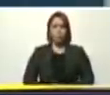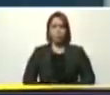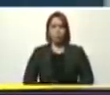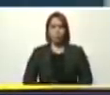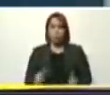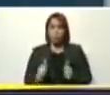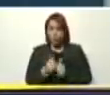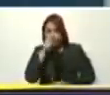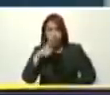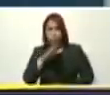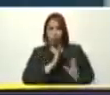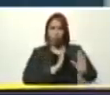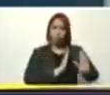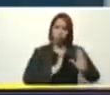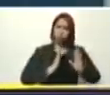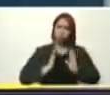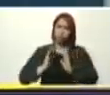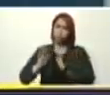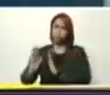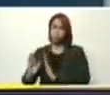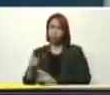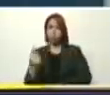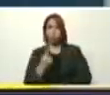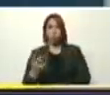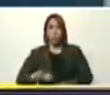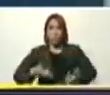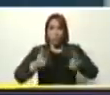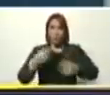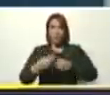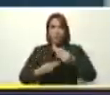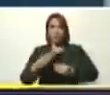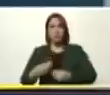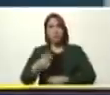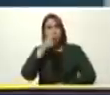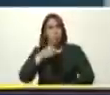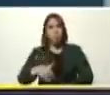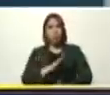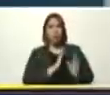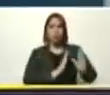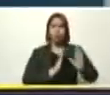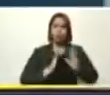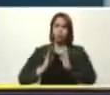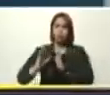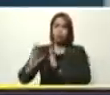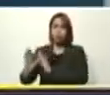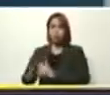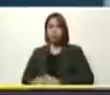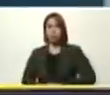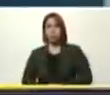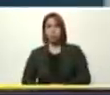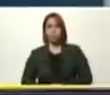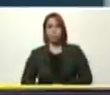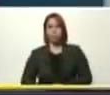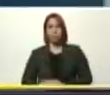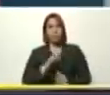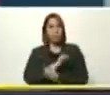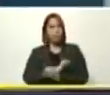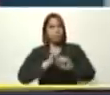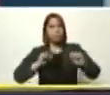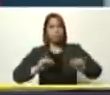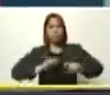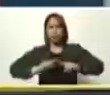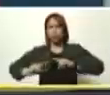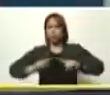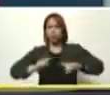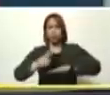con un pueblo organizado. Solo es posible hacerlo con un pueblo organizado. Es imposible gobernar desde el